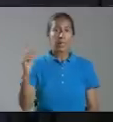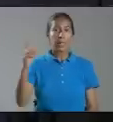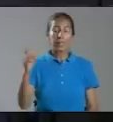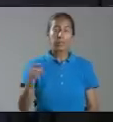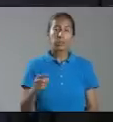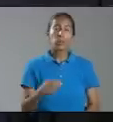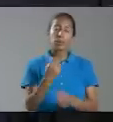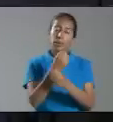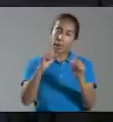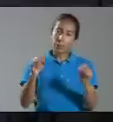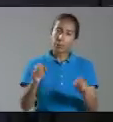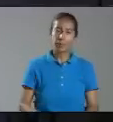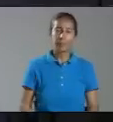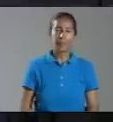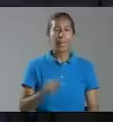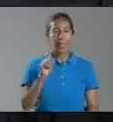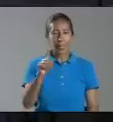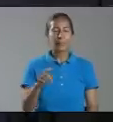¿verdad?